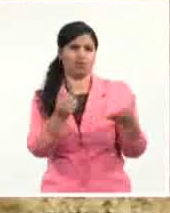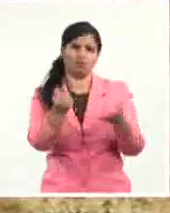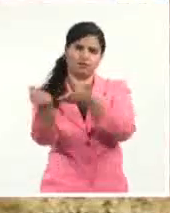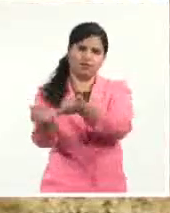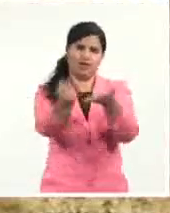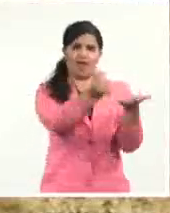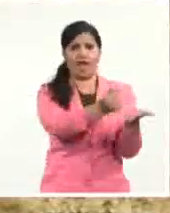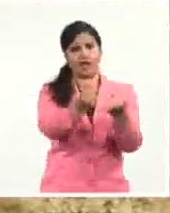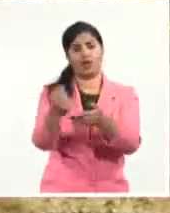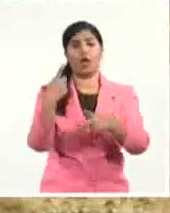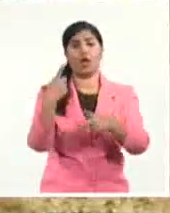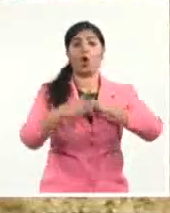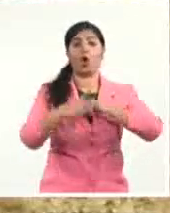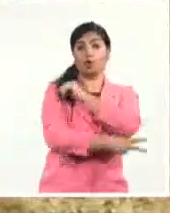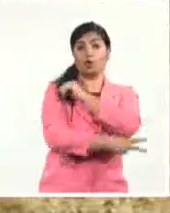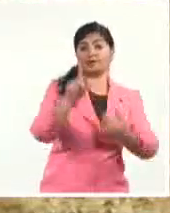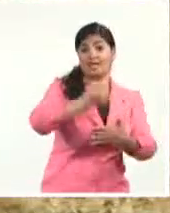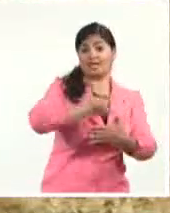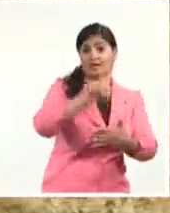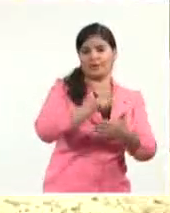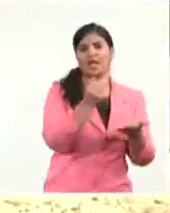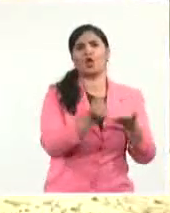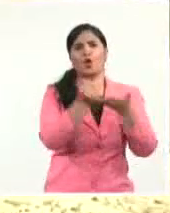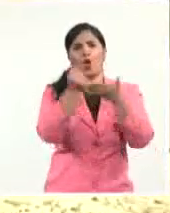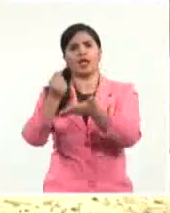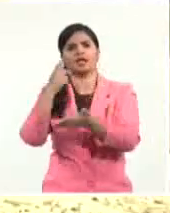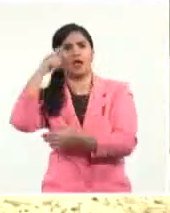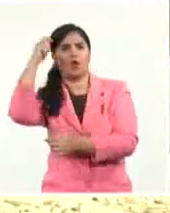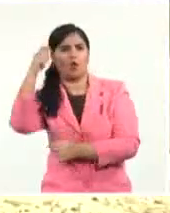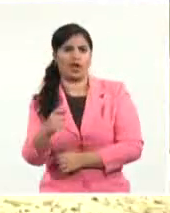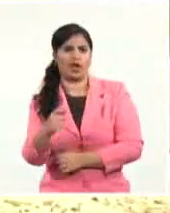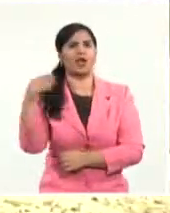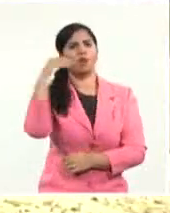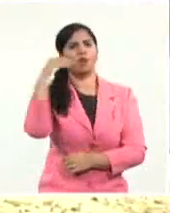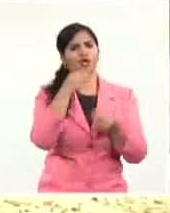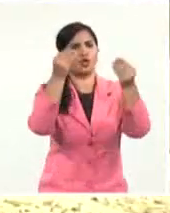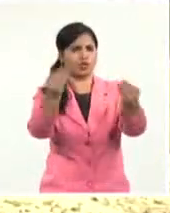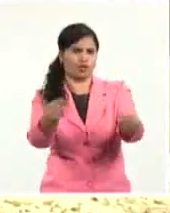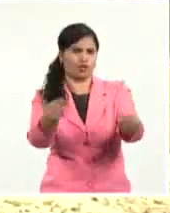también suministren partes de sus arsenales de fabricación rusa o soviética.